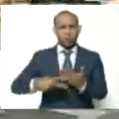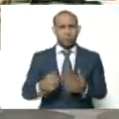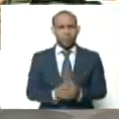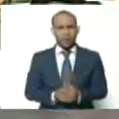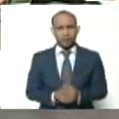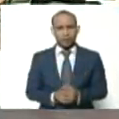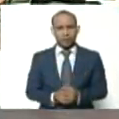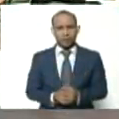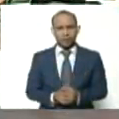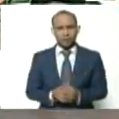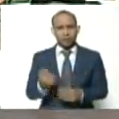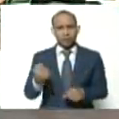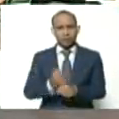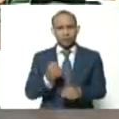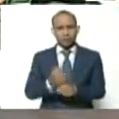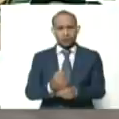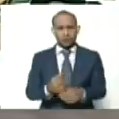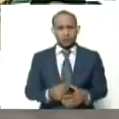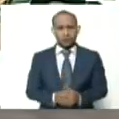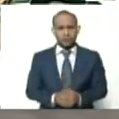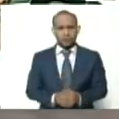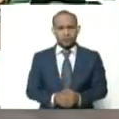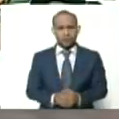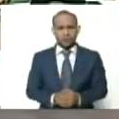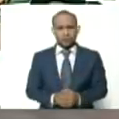de ejecución y aplicación.